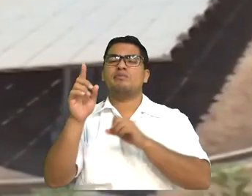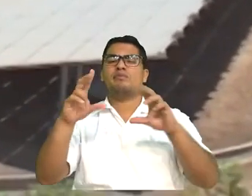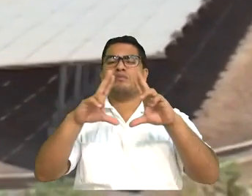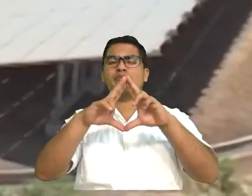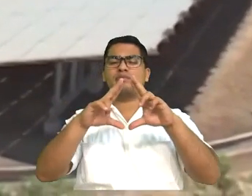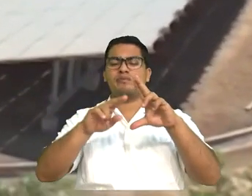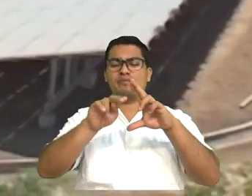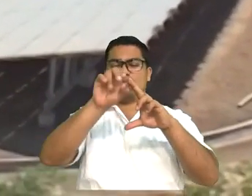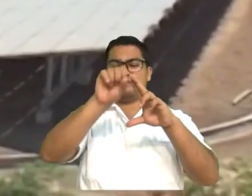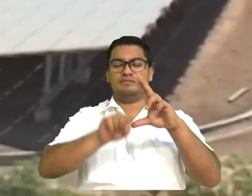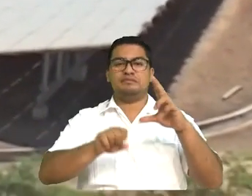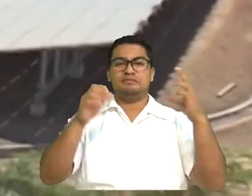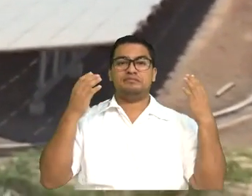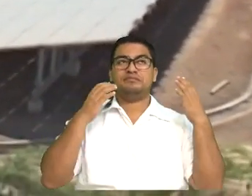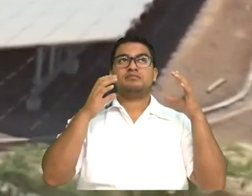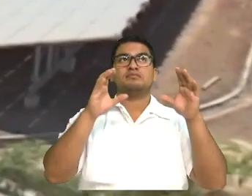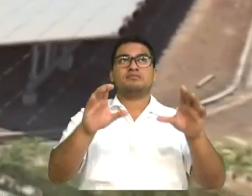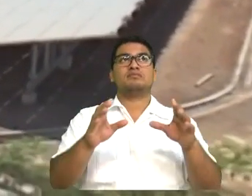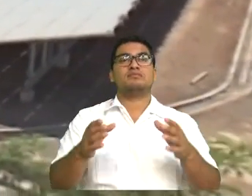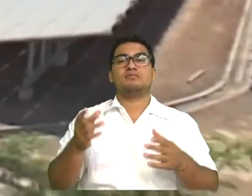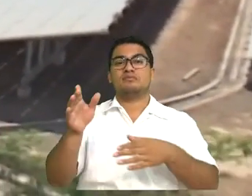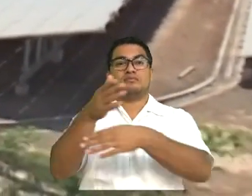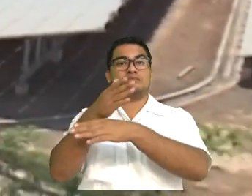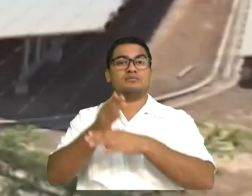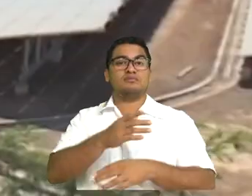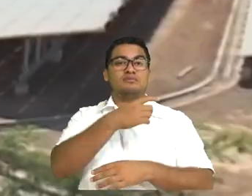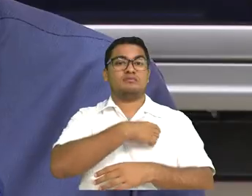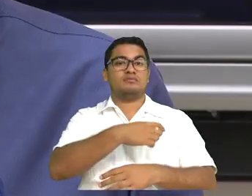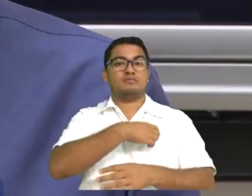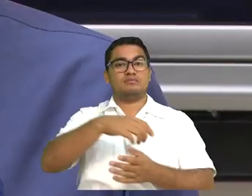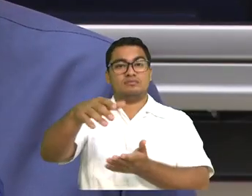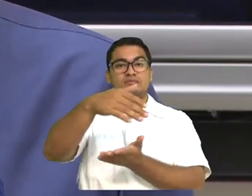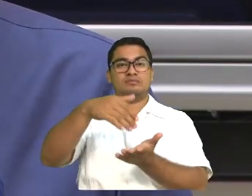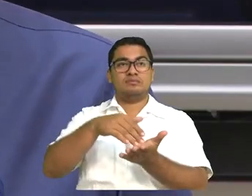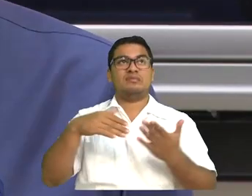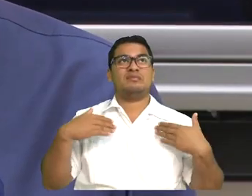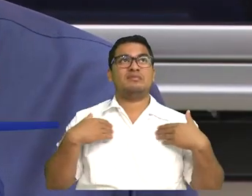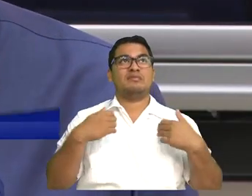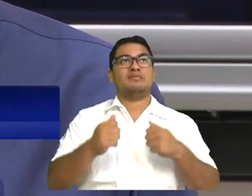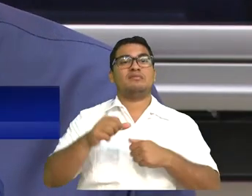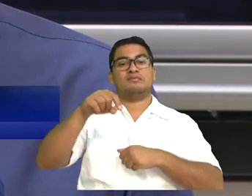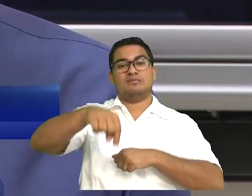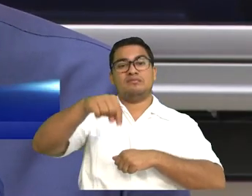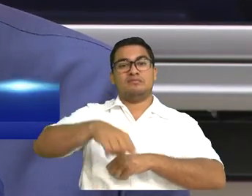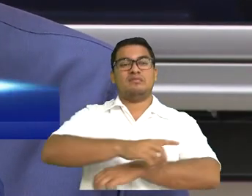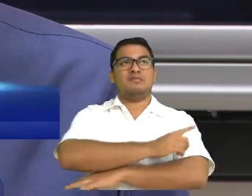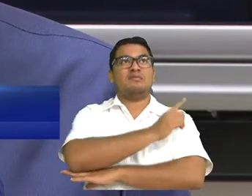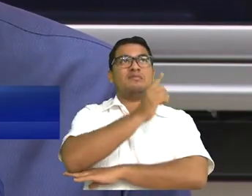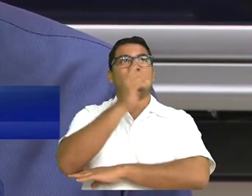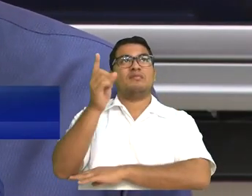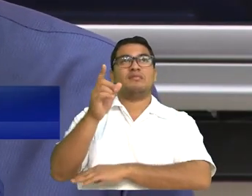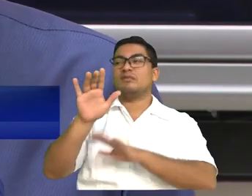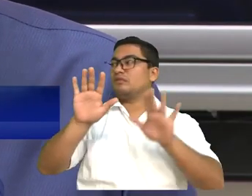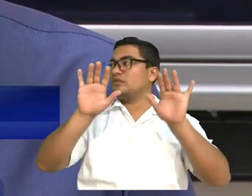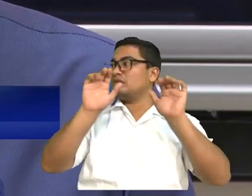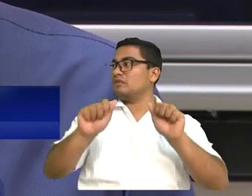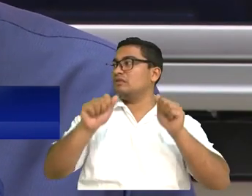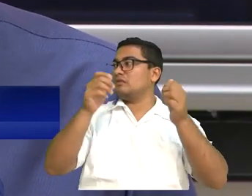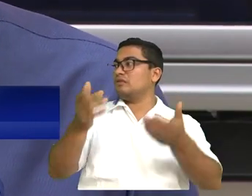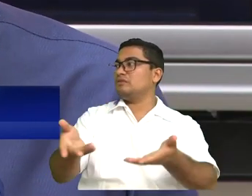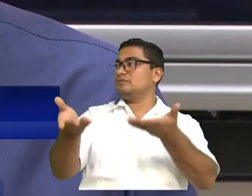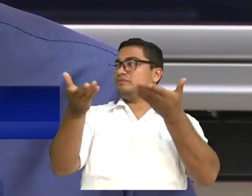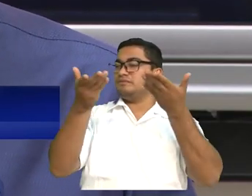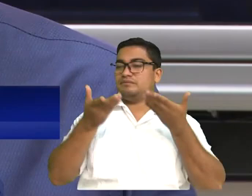se instalarán en comunidades, escuelas y centros de salud. El día de hoy estamos ya recibiendo